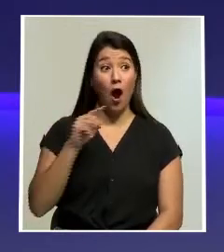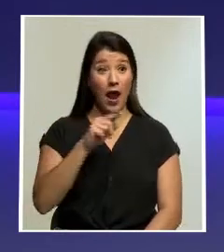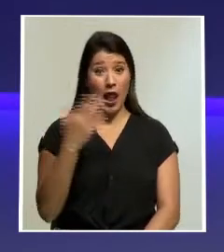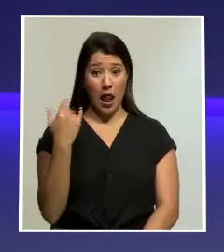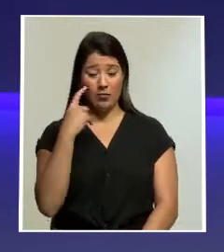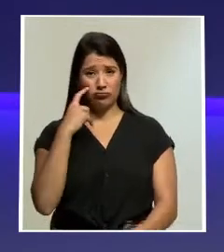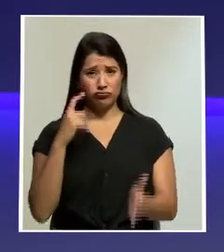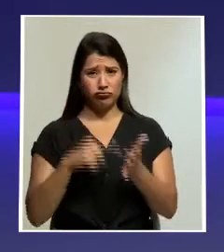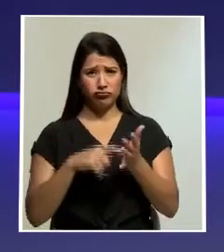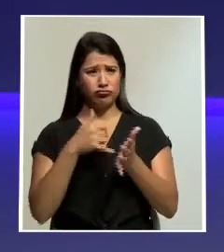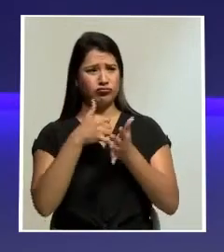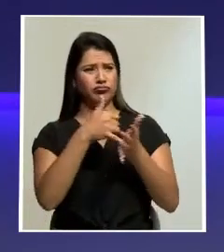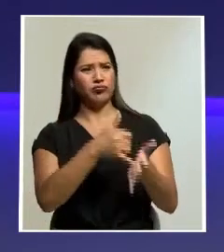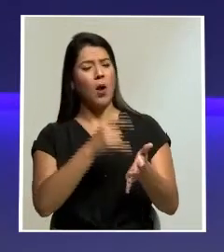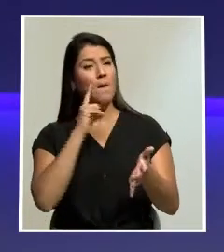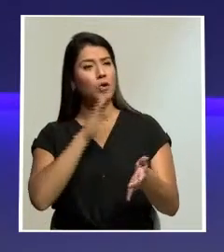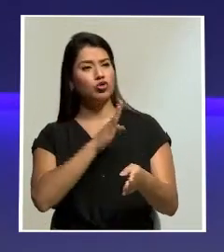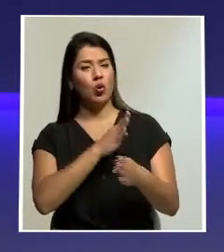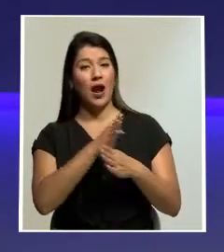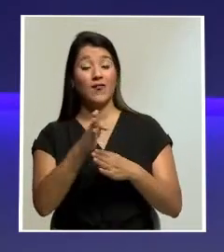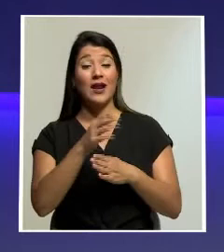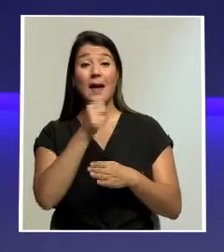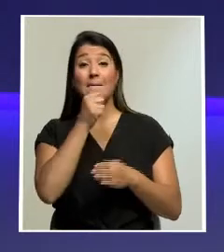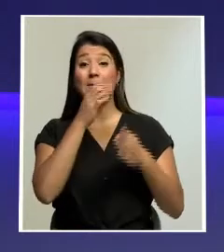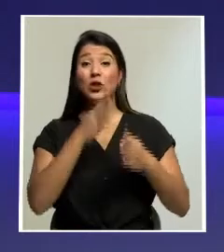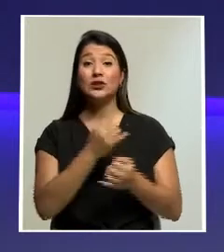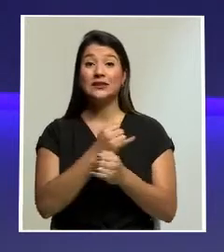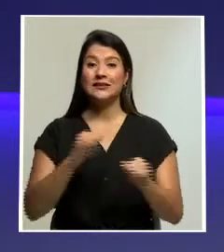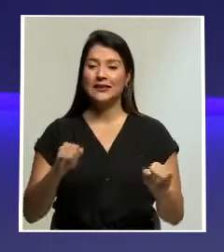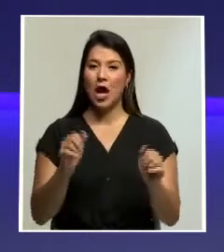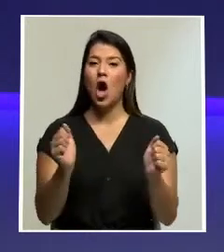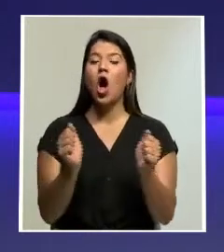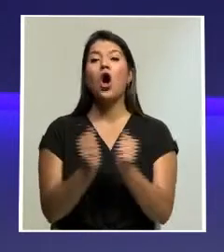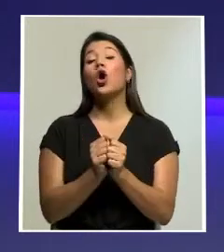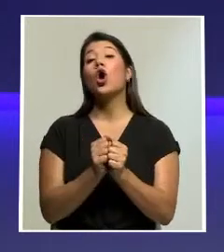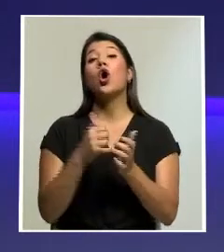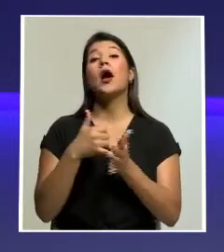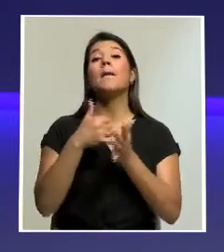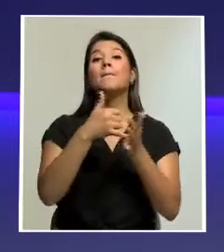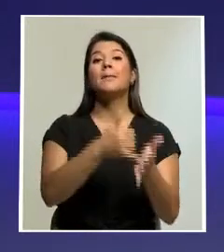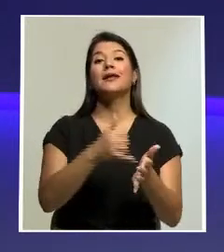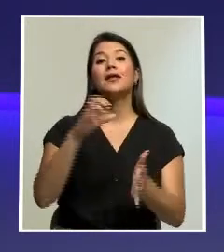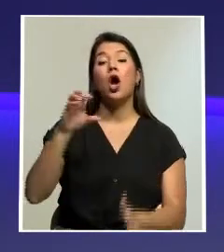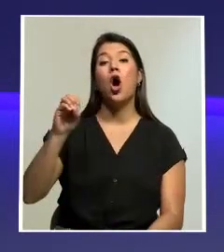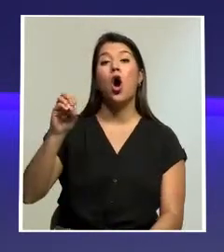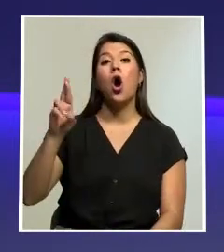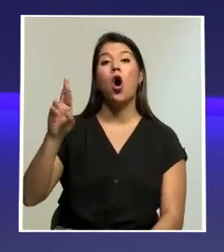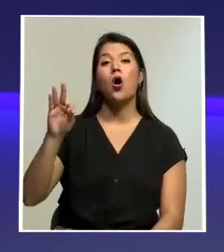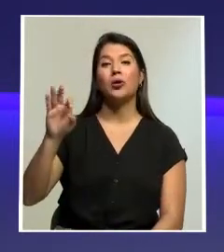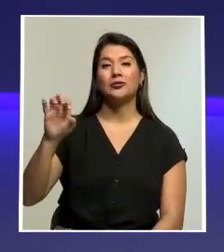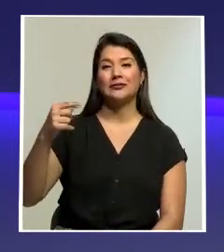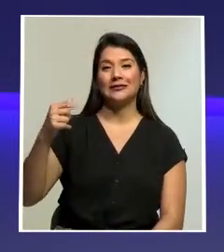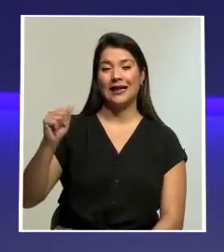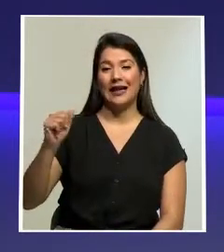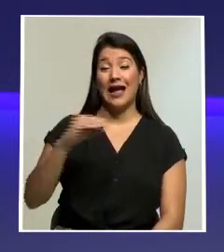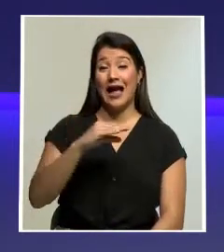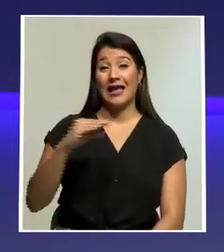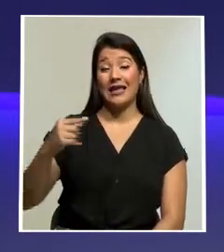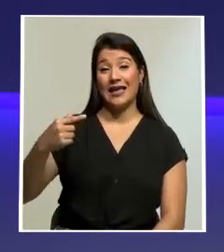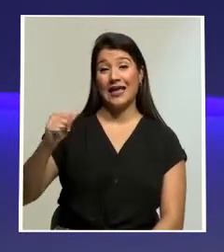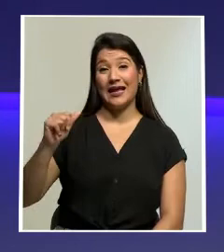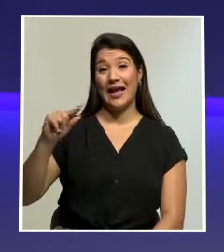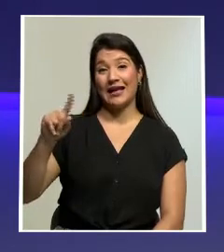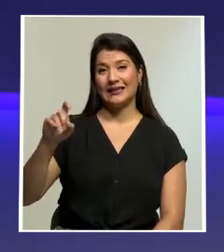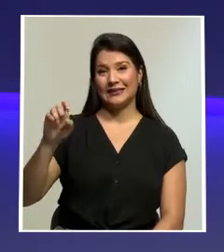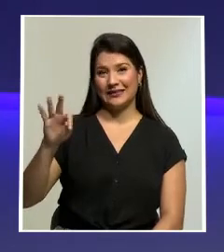trayectoria como periodista independiente con el prestigioso premio Ortega y Gasset que entrega el diario El País de